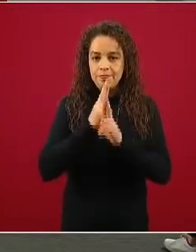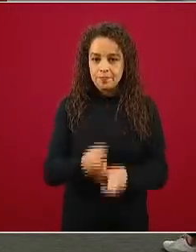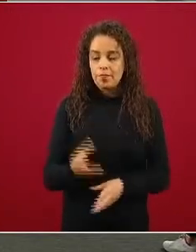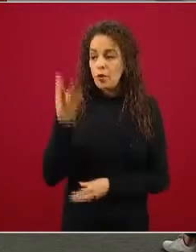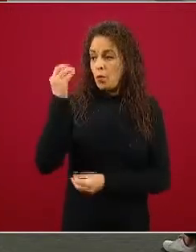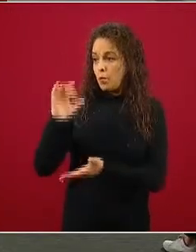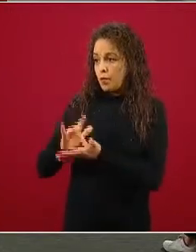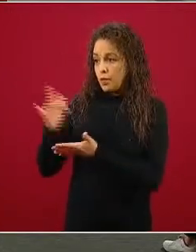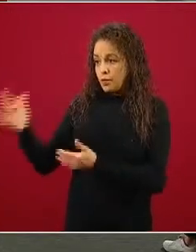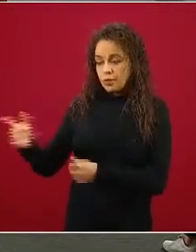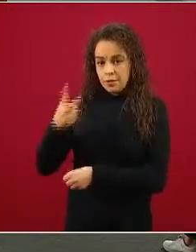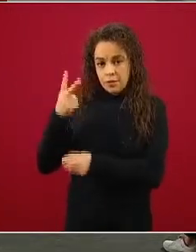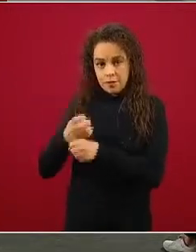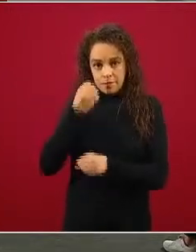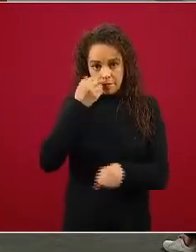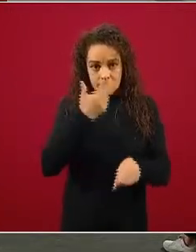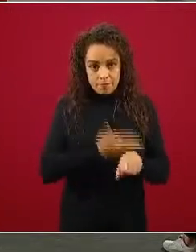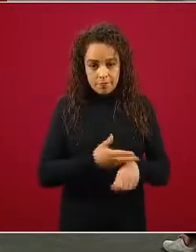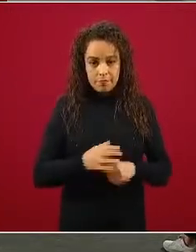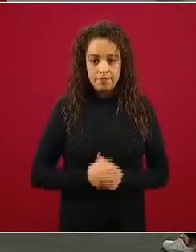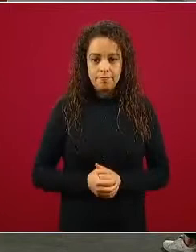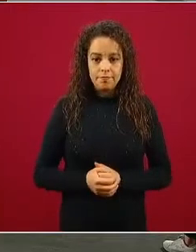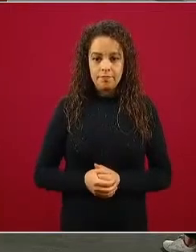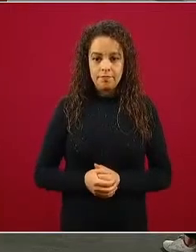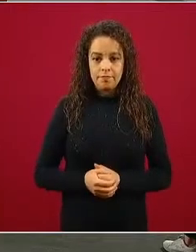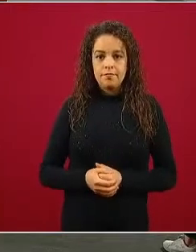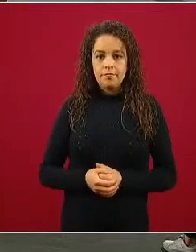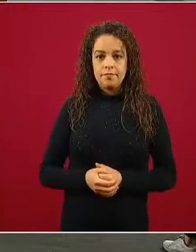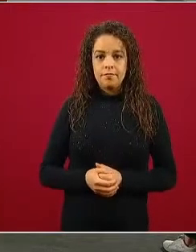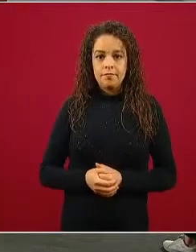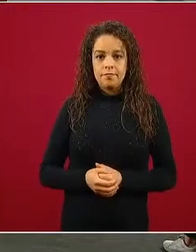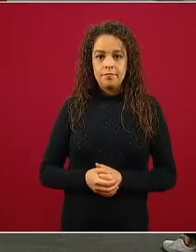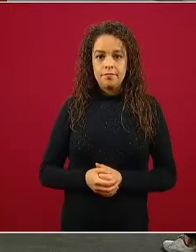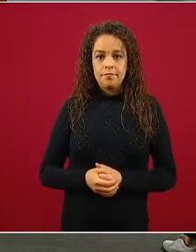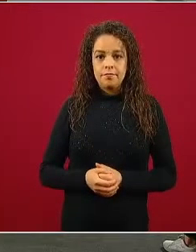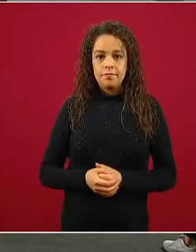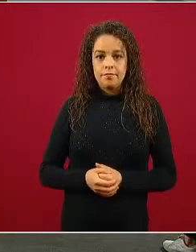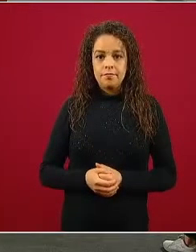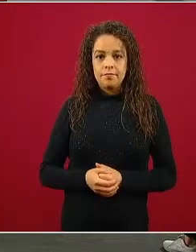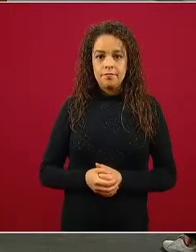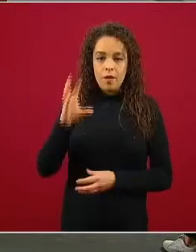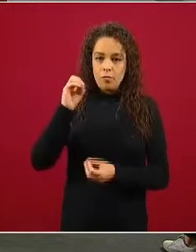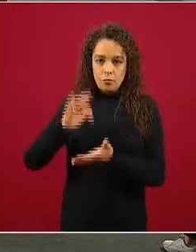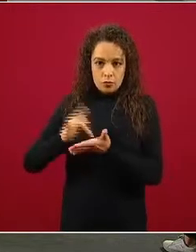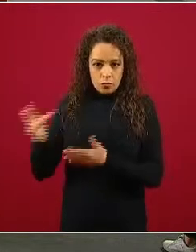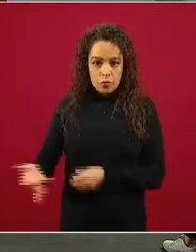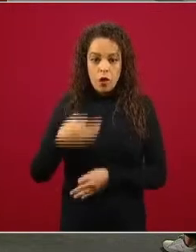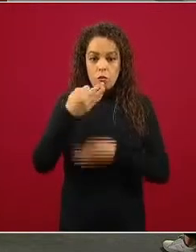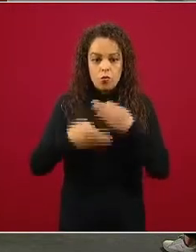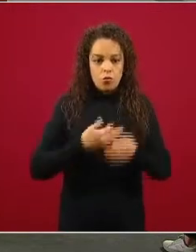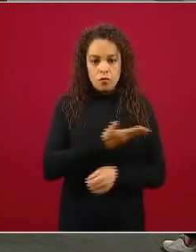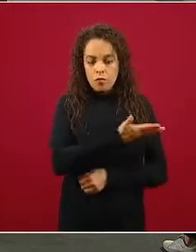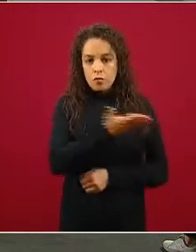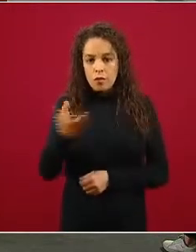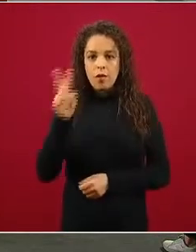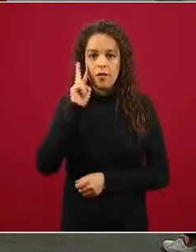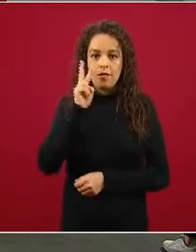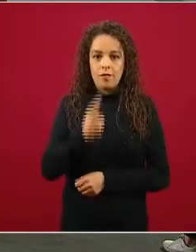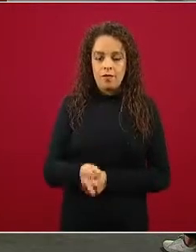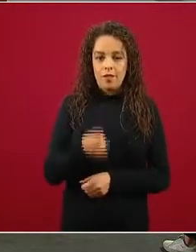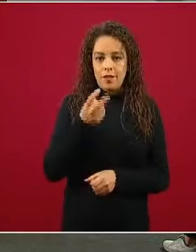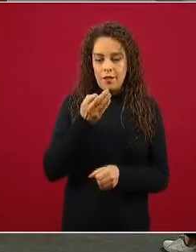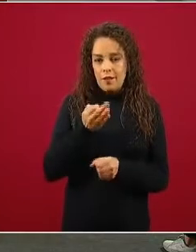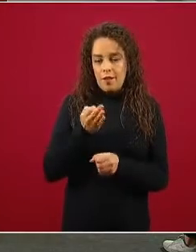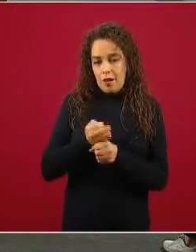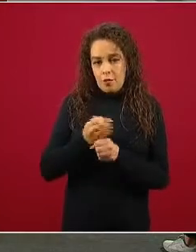subsecretario, secretario Moctezuma, muchas gracias a todas y todos y a quienes nos están viendo esta transmisión. Saludos a todos